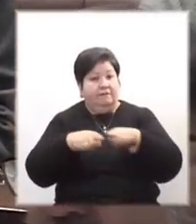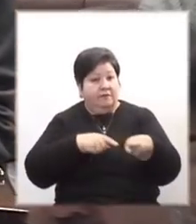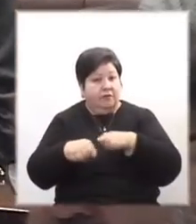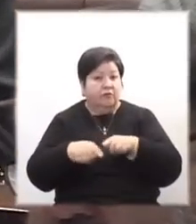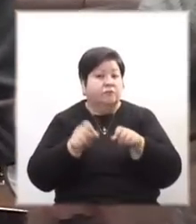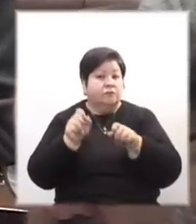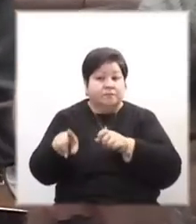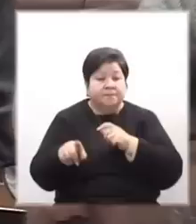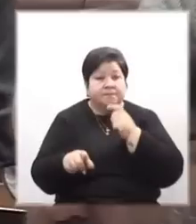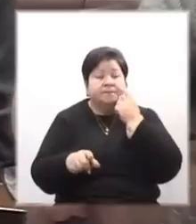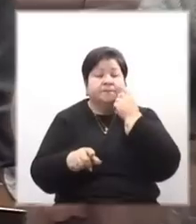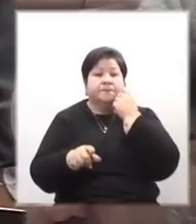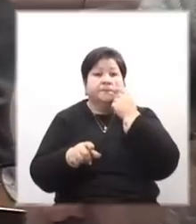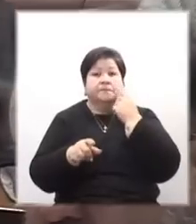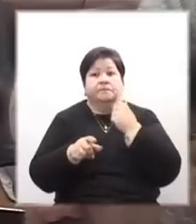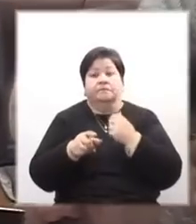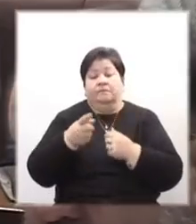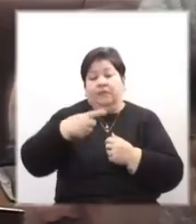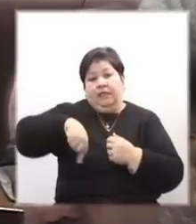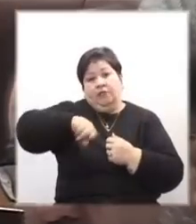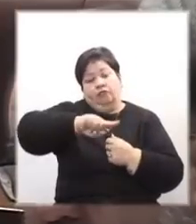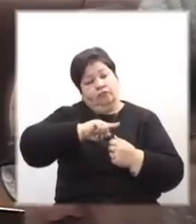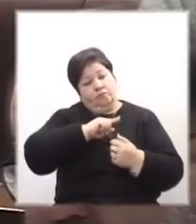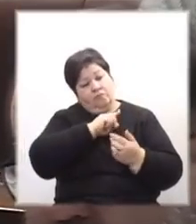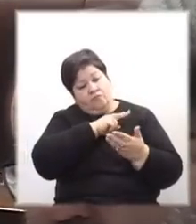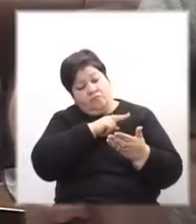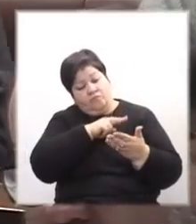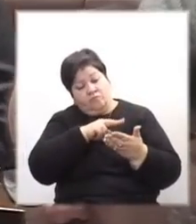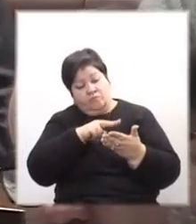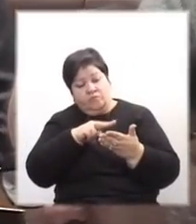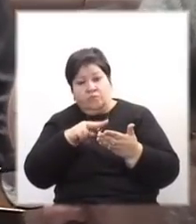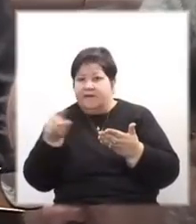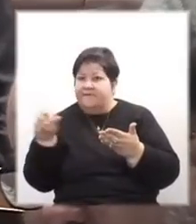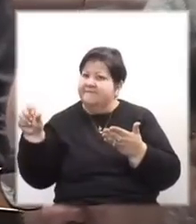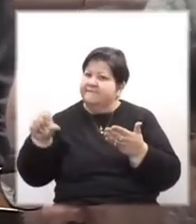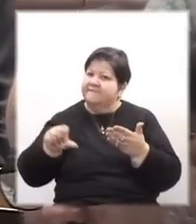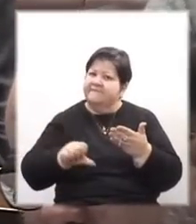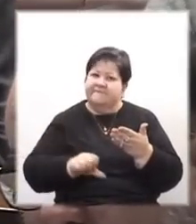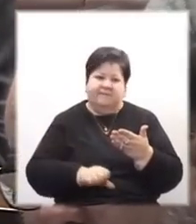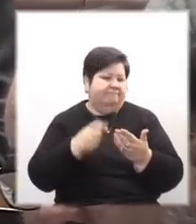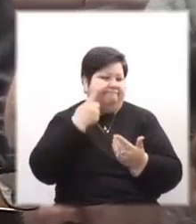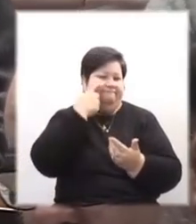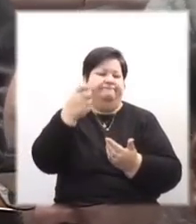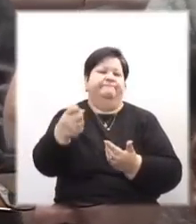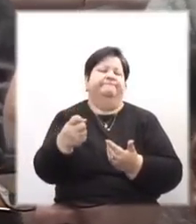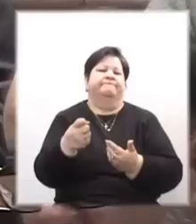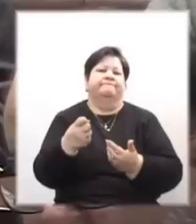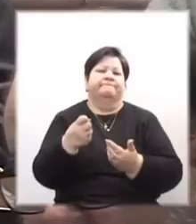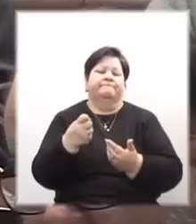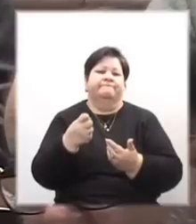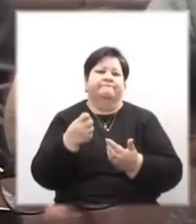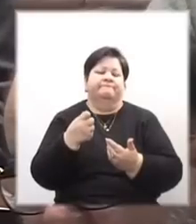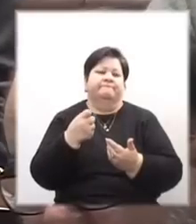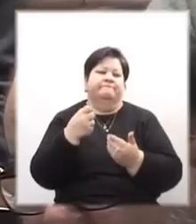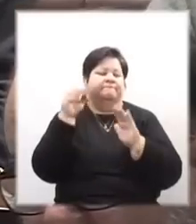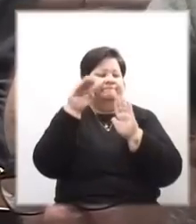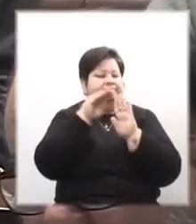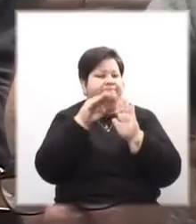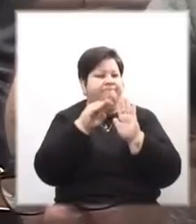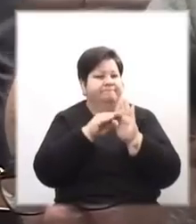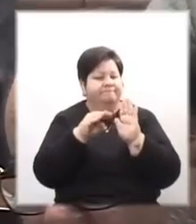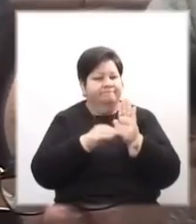Para nosotros es la cronología de un fracaso anunciado lo que vamos a decir. lo que vamos a pasar a